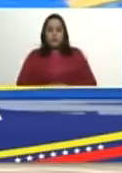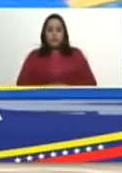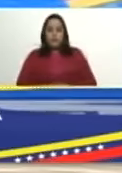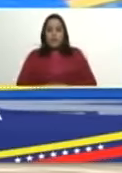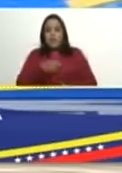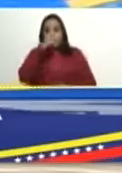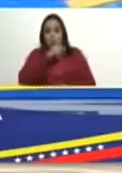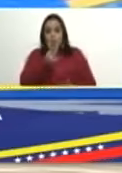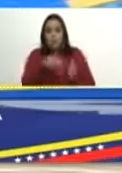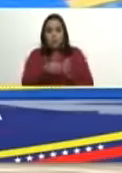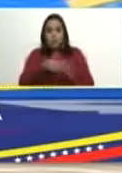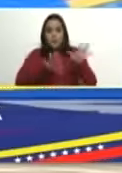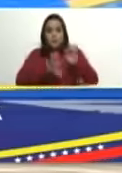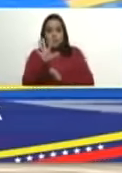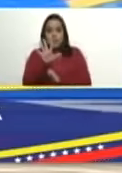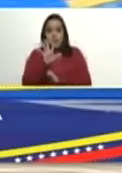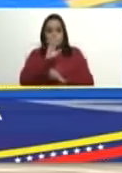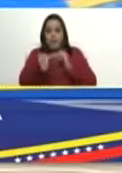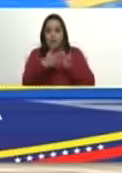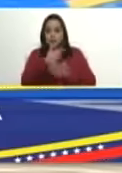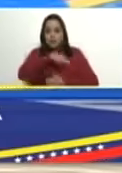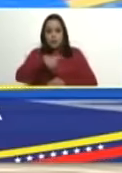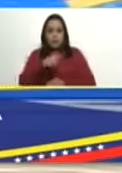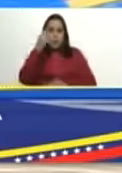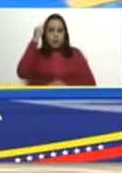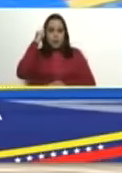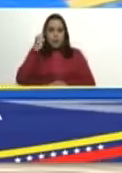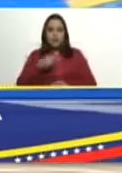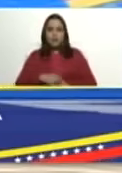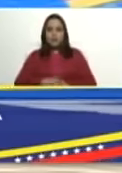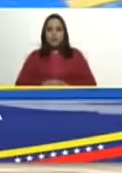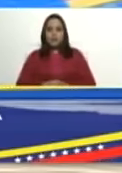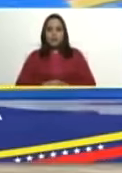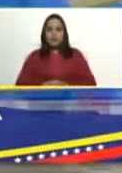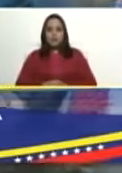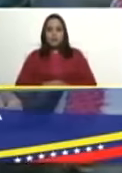2015 hasta nuestros días.